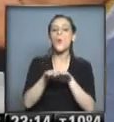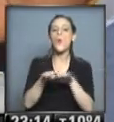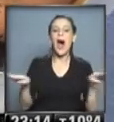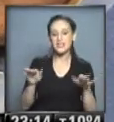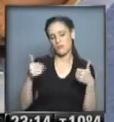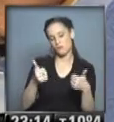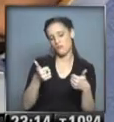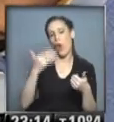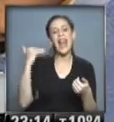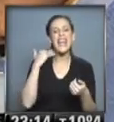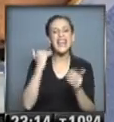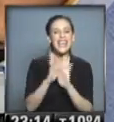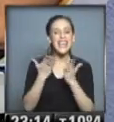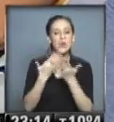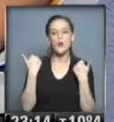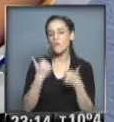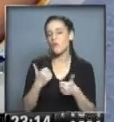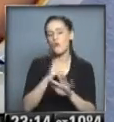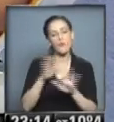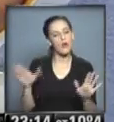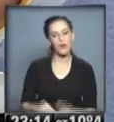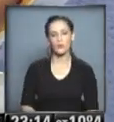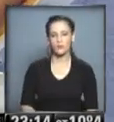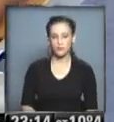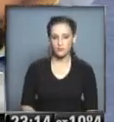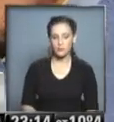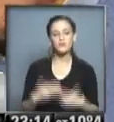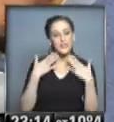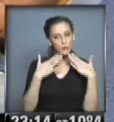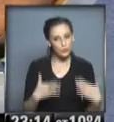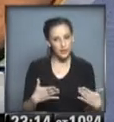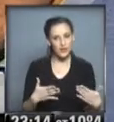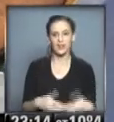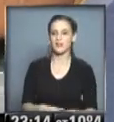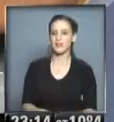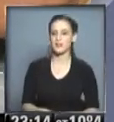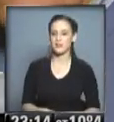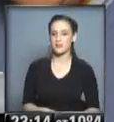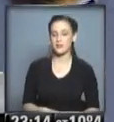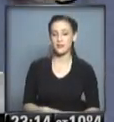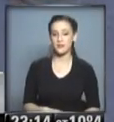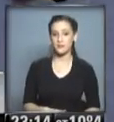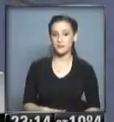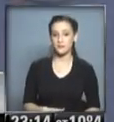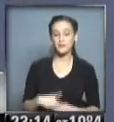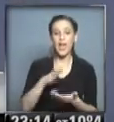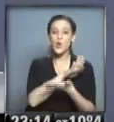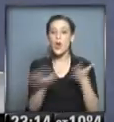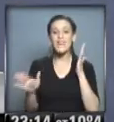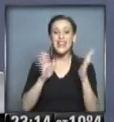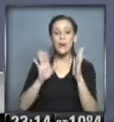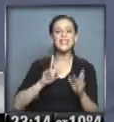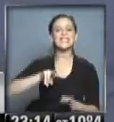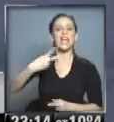buen libro si no no se puede gracias a todos bueno aquí estamos entonces nueva temporada la segunda